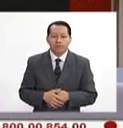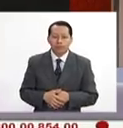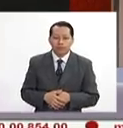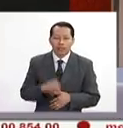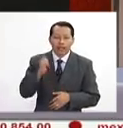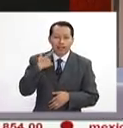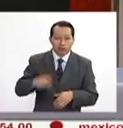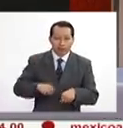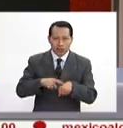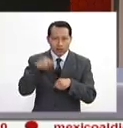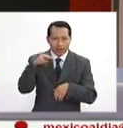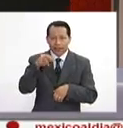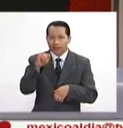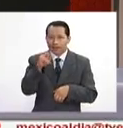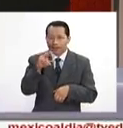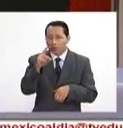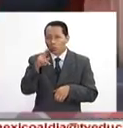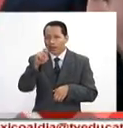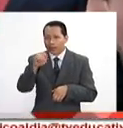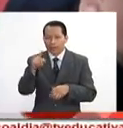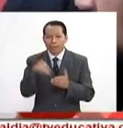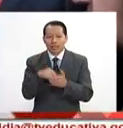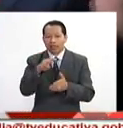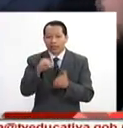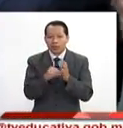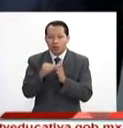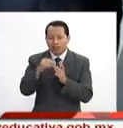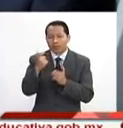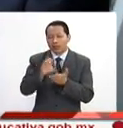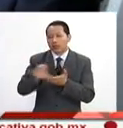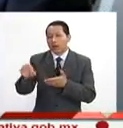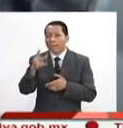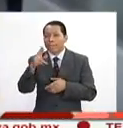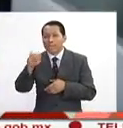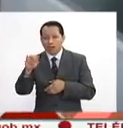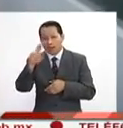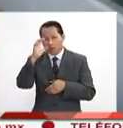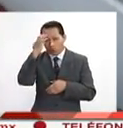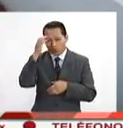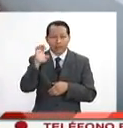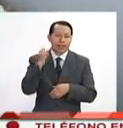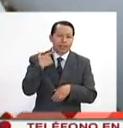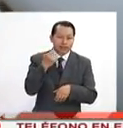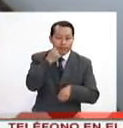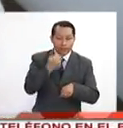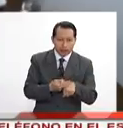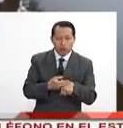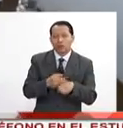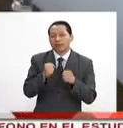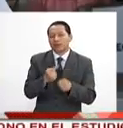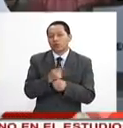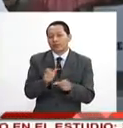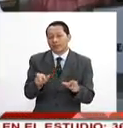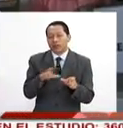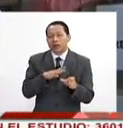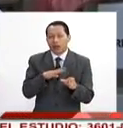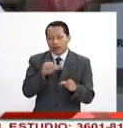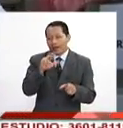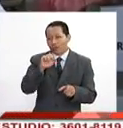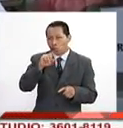El exgobernador de Veracruz, Javier Duarte, desvió 1.300 millones de pesos al PRI, así lo reconoció el exsecretario de Seguridad Pública Estatal, Arturo